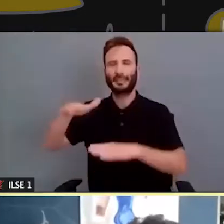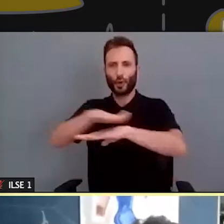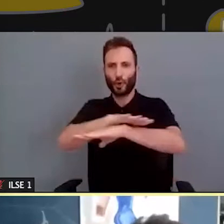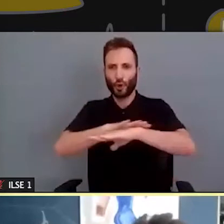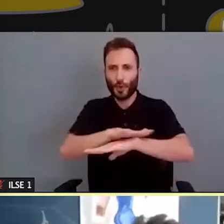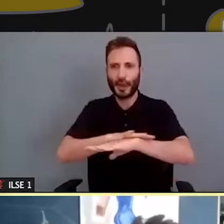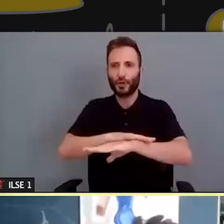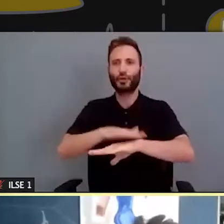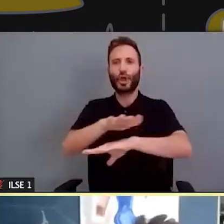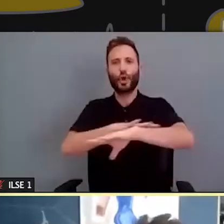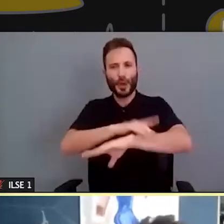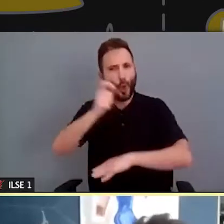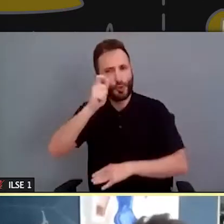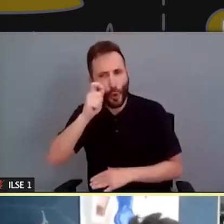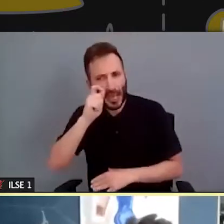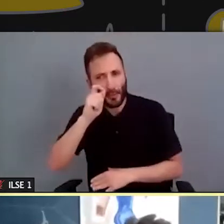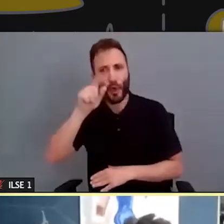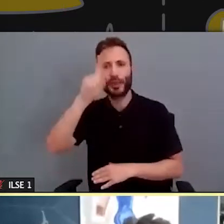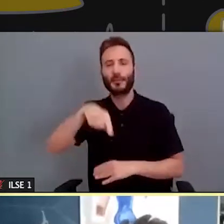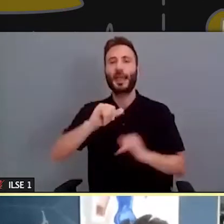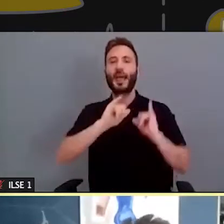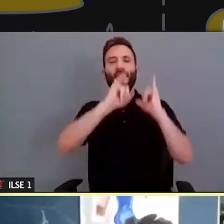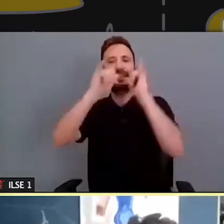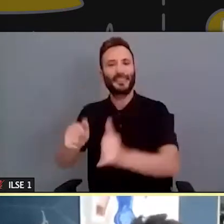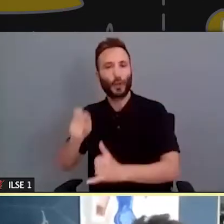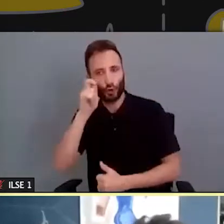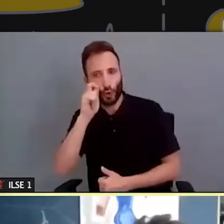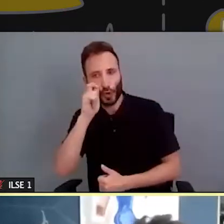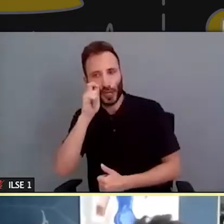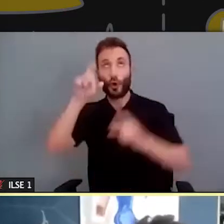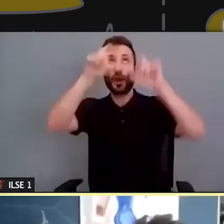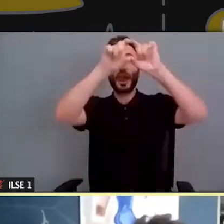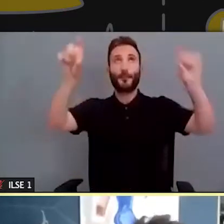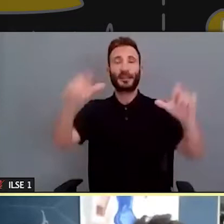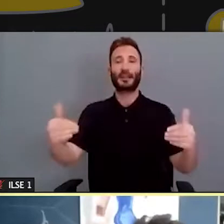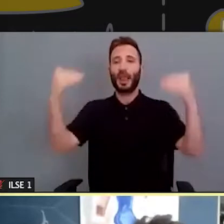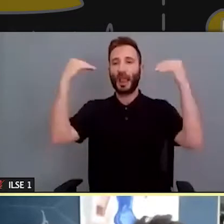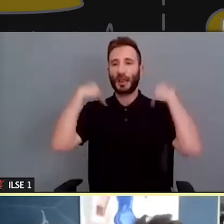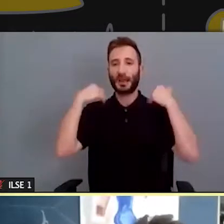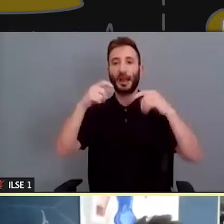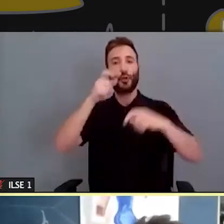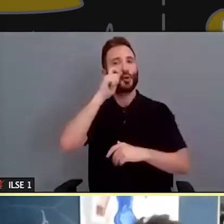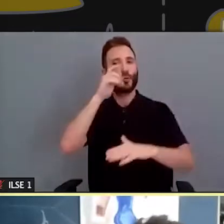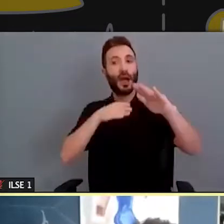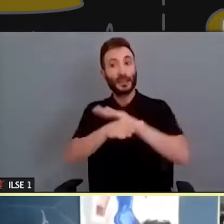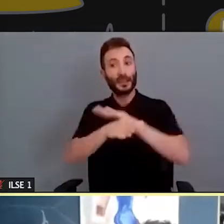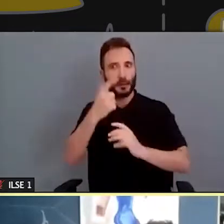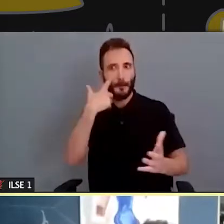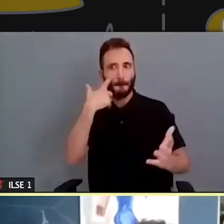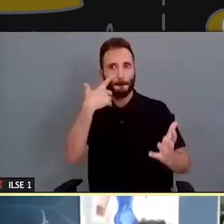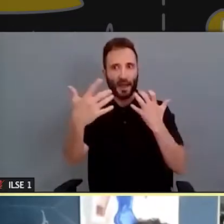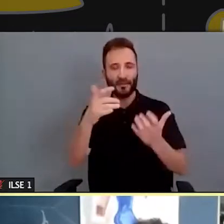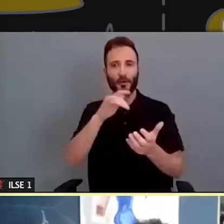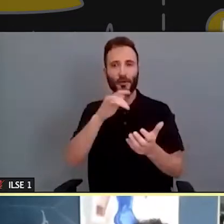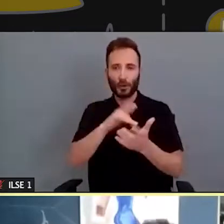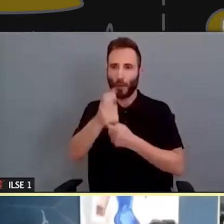de turismo, de los destinos turísticos, de las empresas que se interesan por el turismo accesible. Yo diría que el salto es